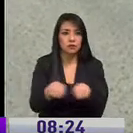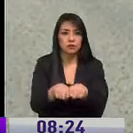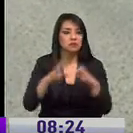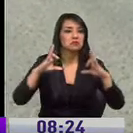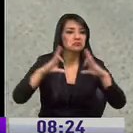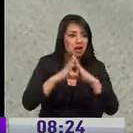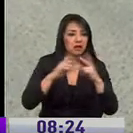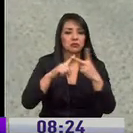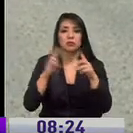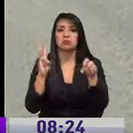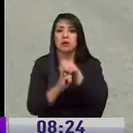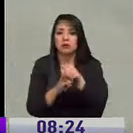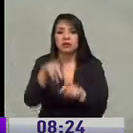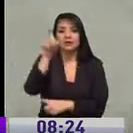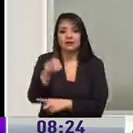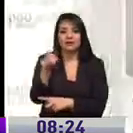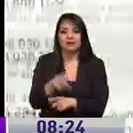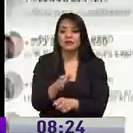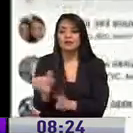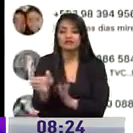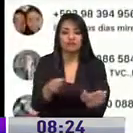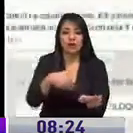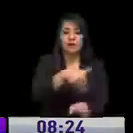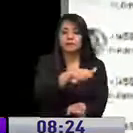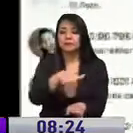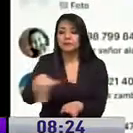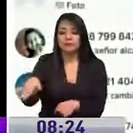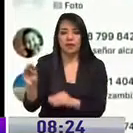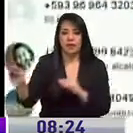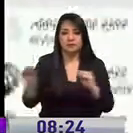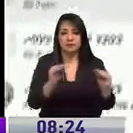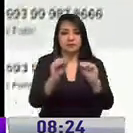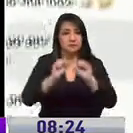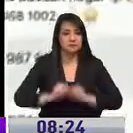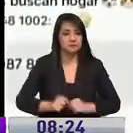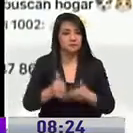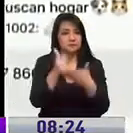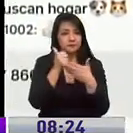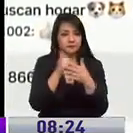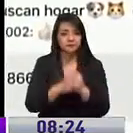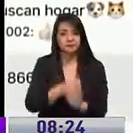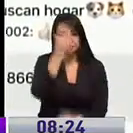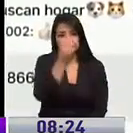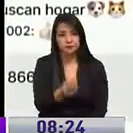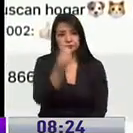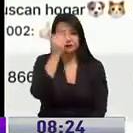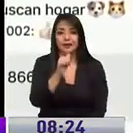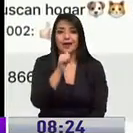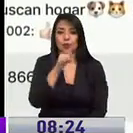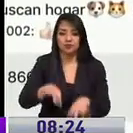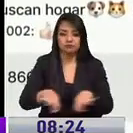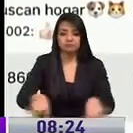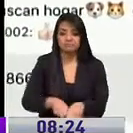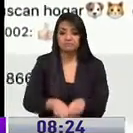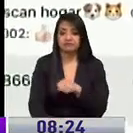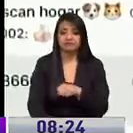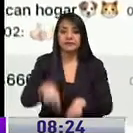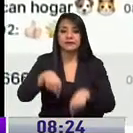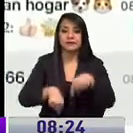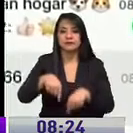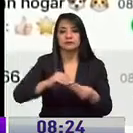Tumbaco y Cumbayá, que necesitan señalización. Así que, por favor, la ayuda necesaria. Buenos días, fuga de agua, barrio Virgen del Quinche, sector